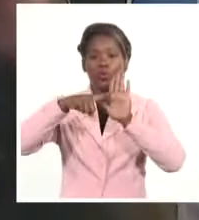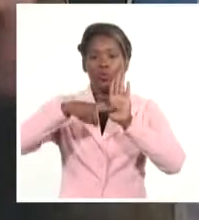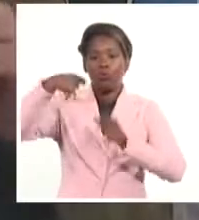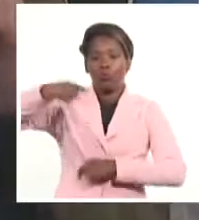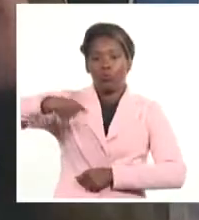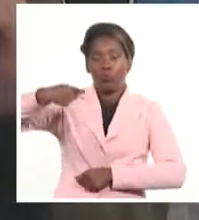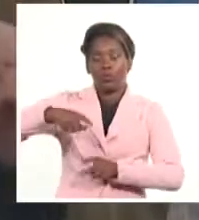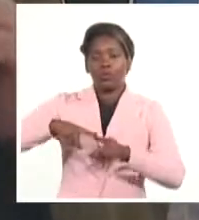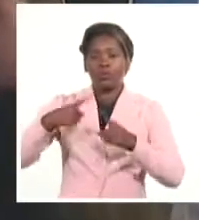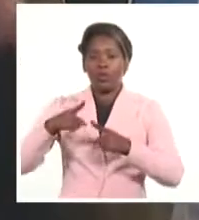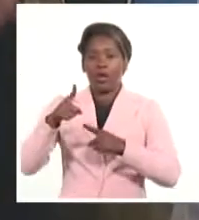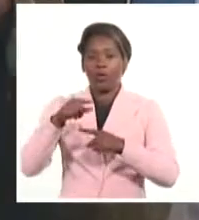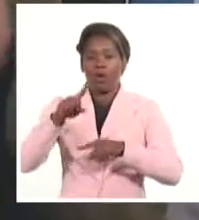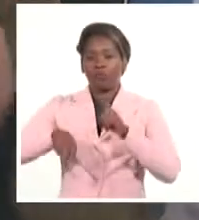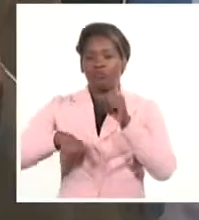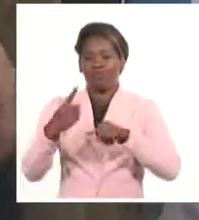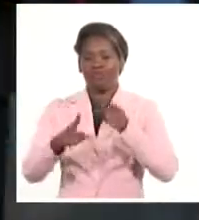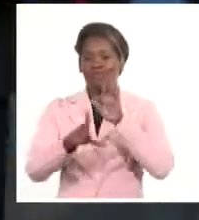y conspiración.